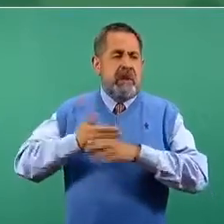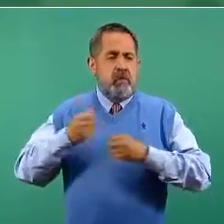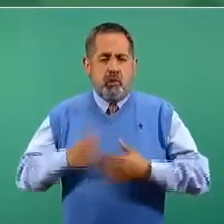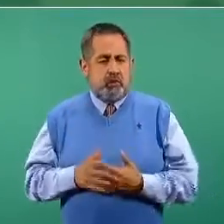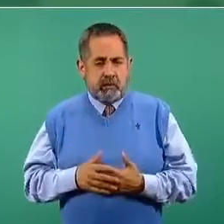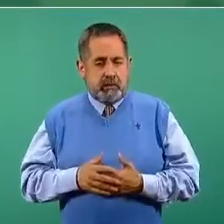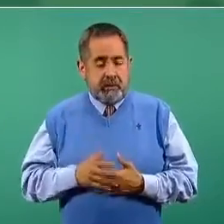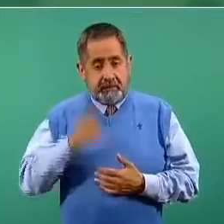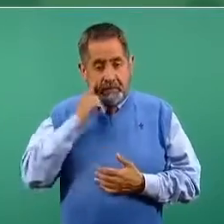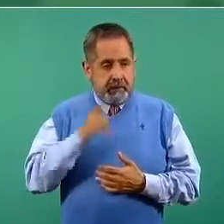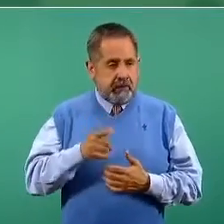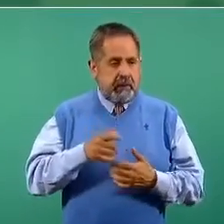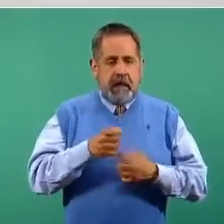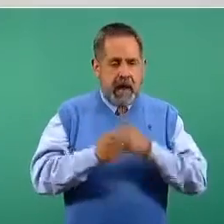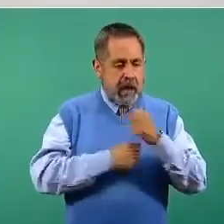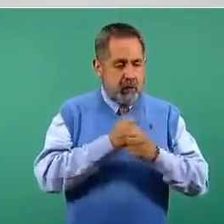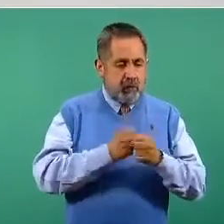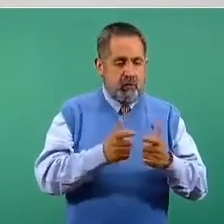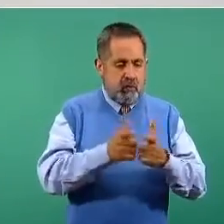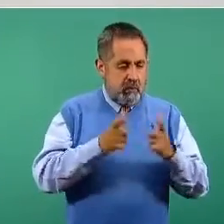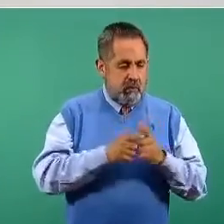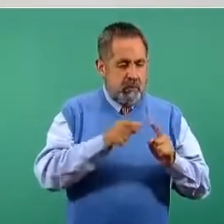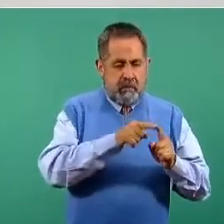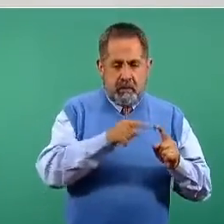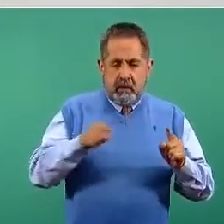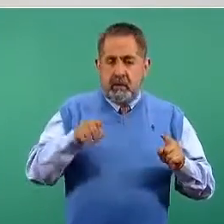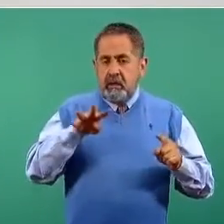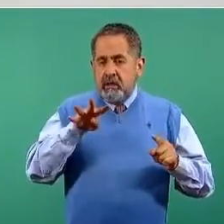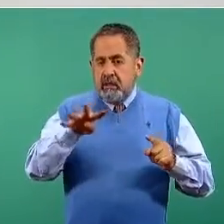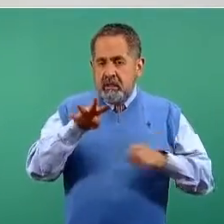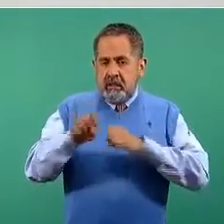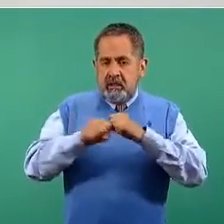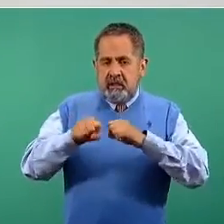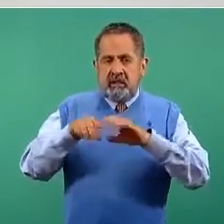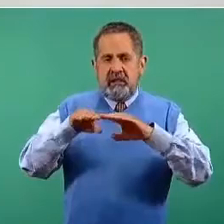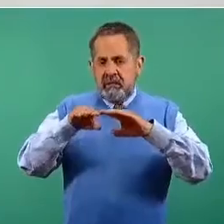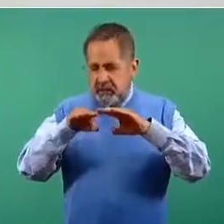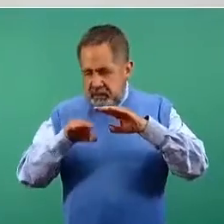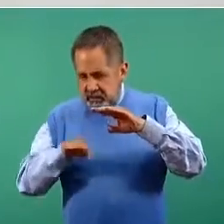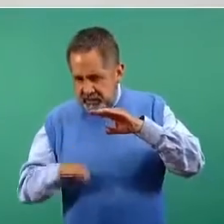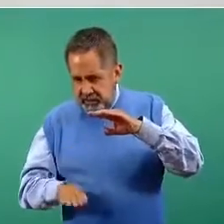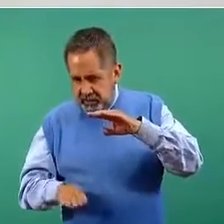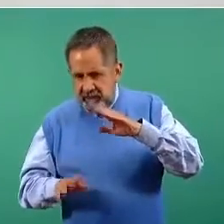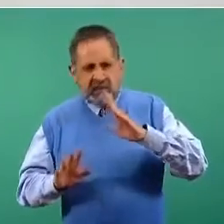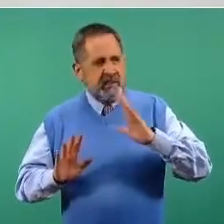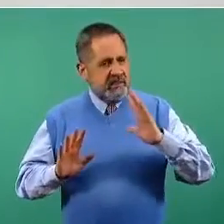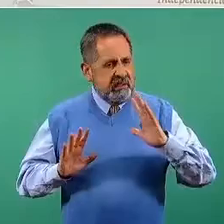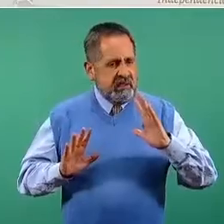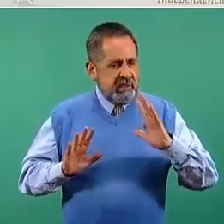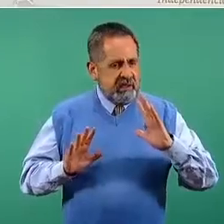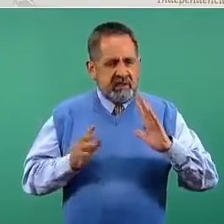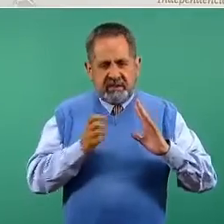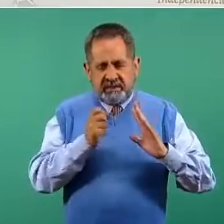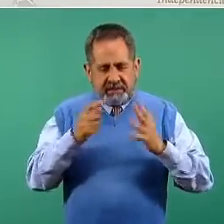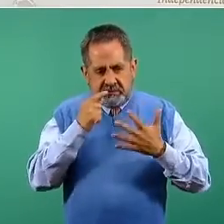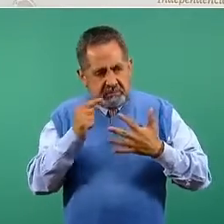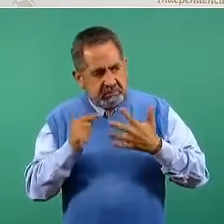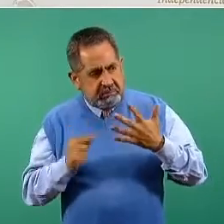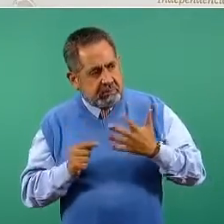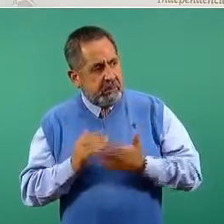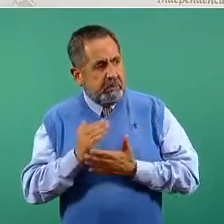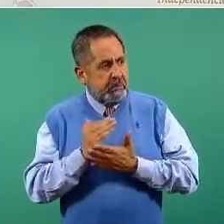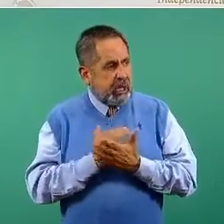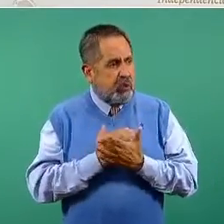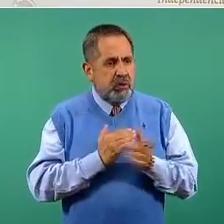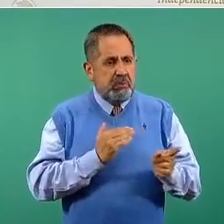por grupos de edad, una vez que cruzamos la barrera de los 19 años hacia abajo, precisamente todos estos indicadores y estas tasas